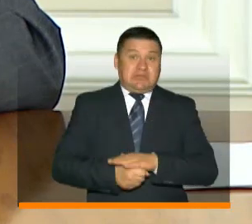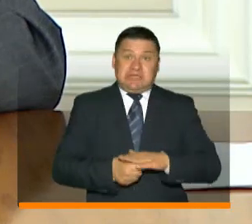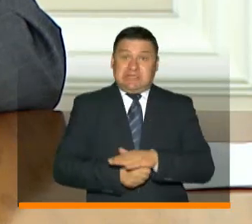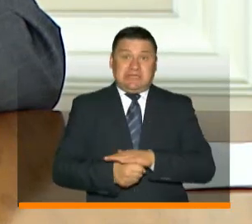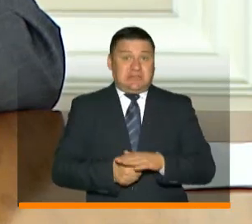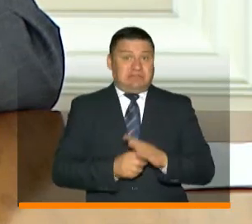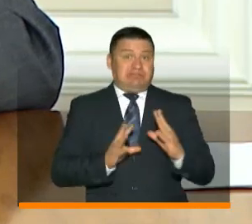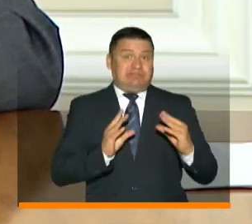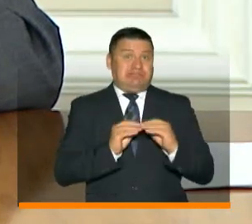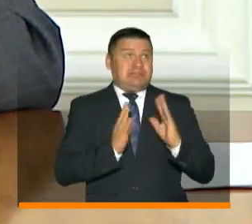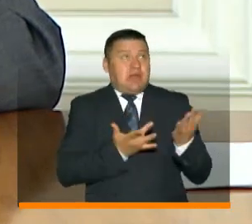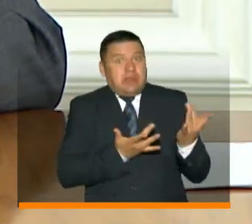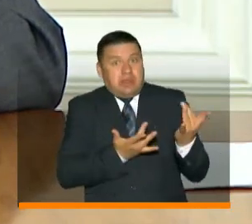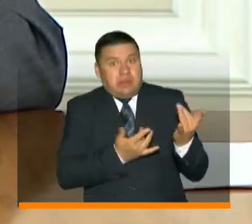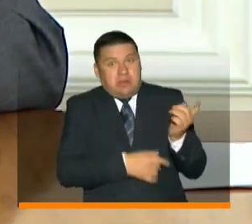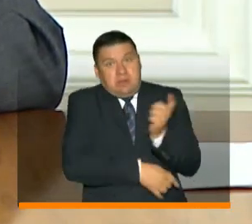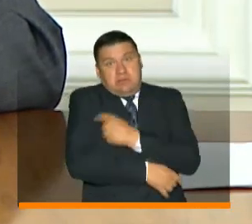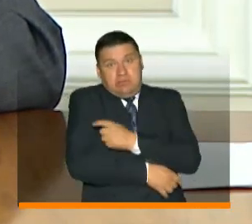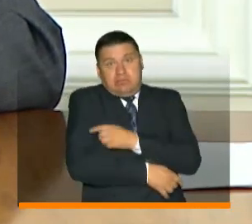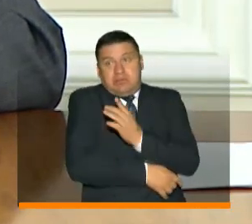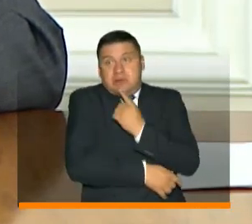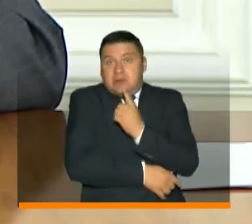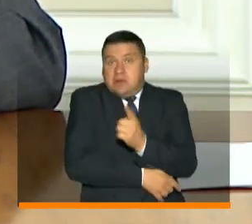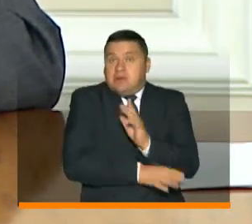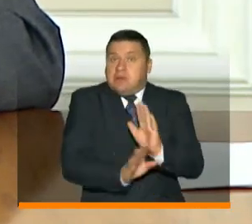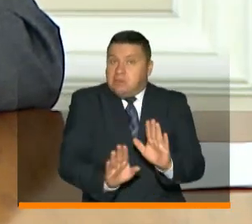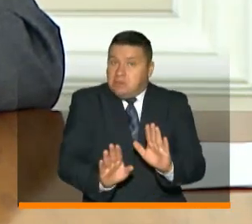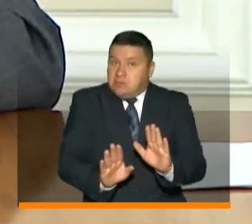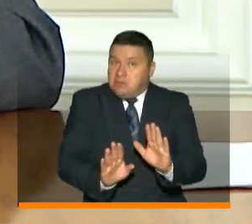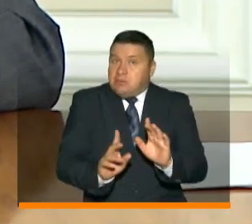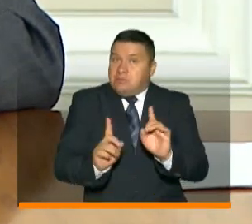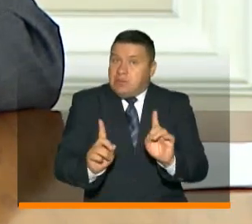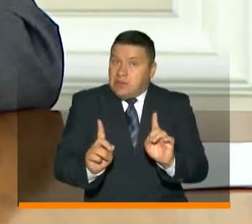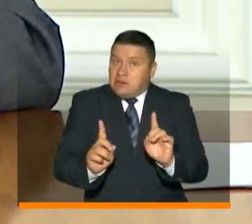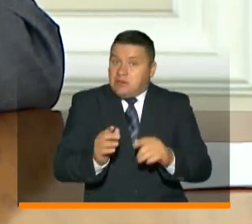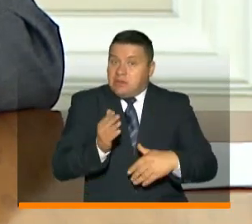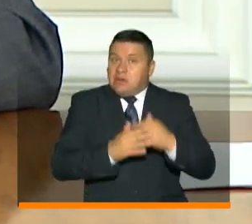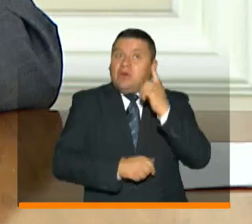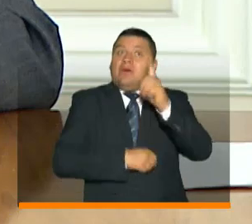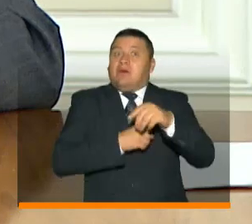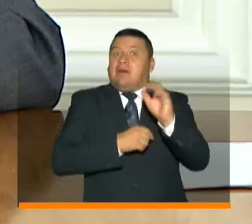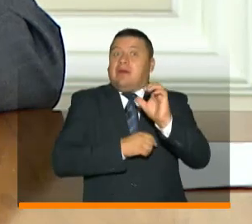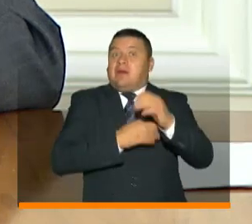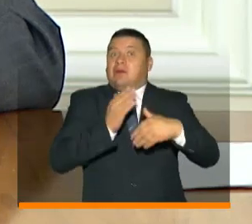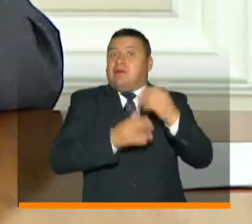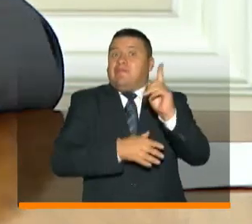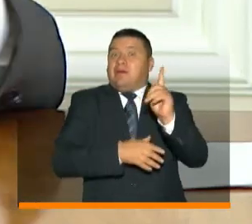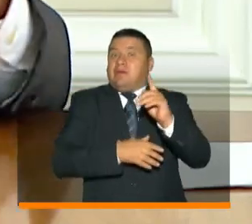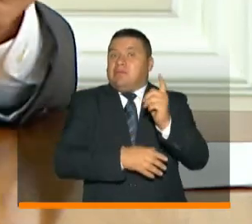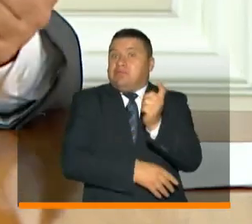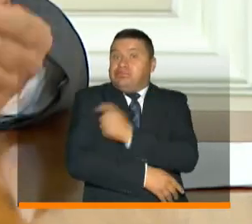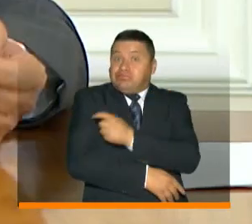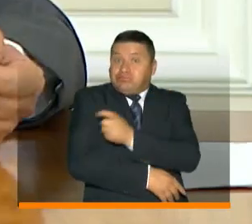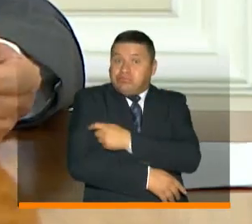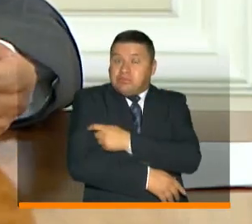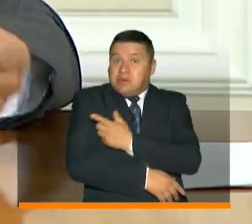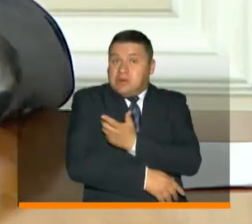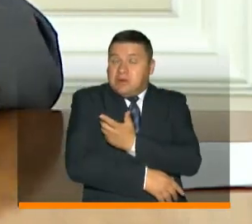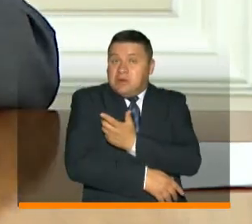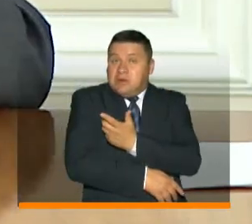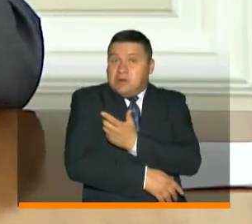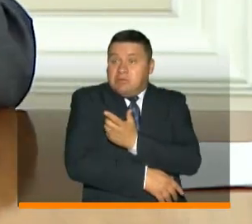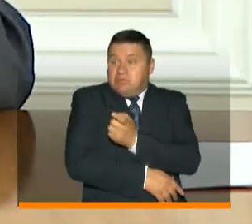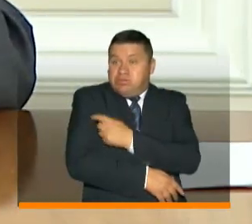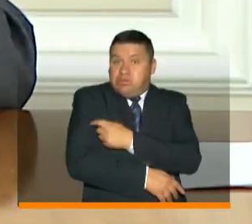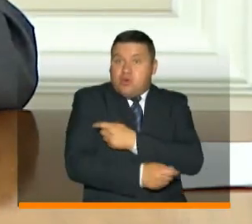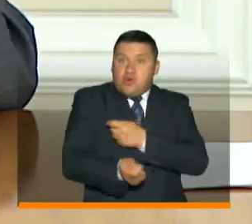la combinación. Probablemente, como sucederá al principio del año entrante, una vacunación con un